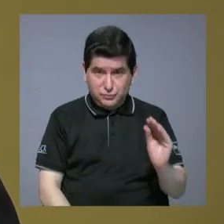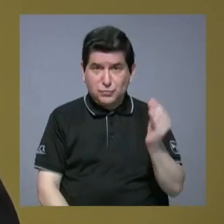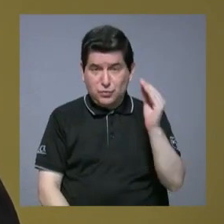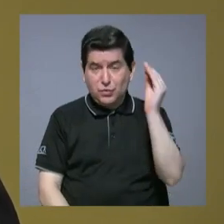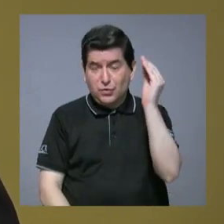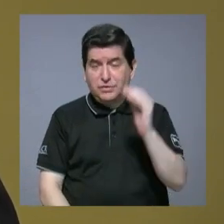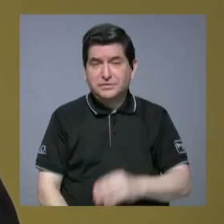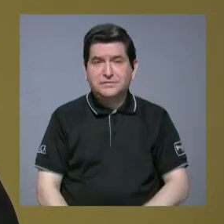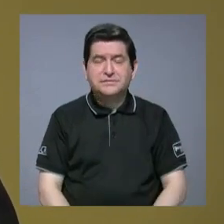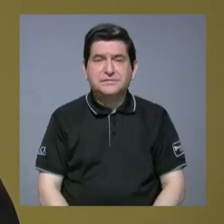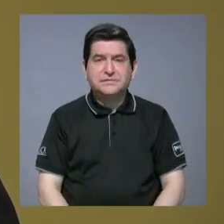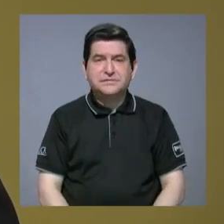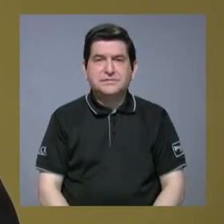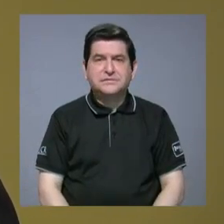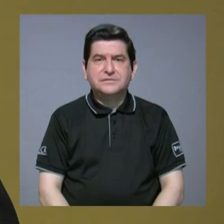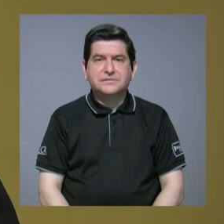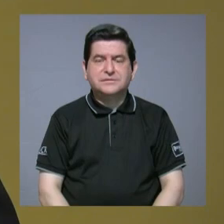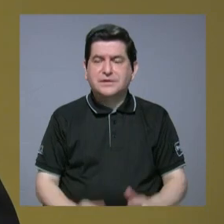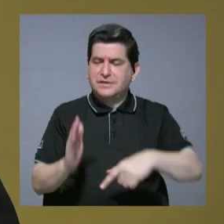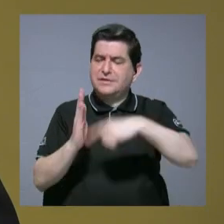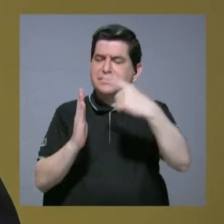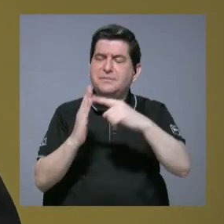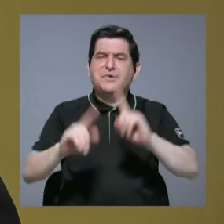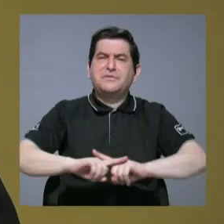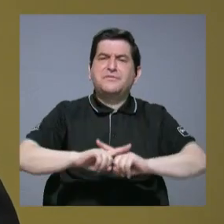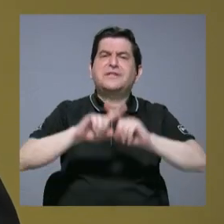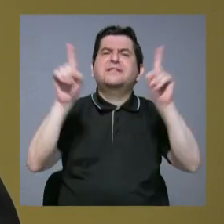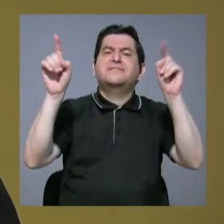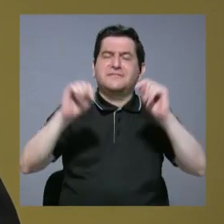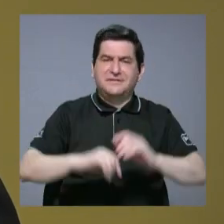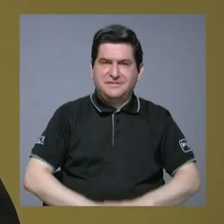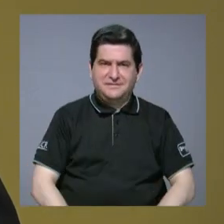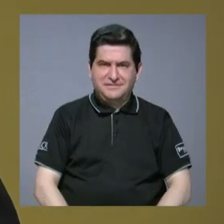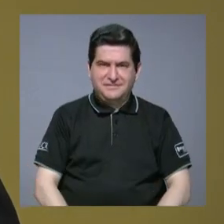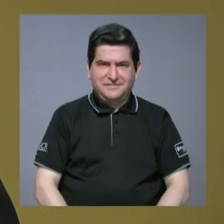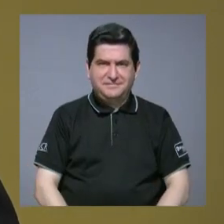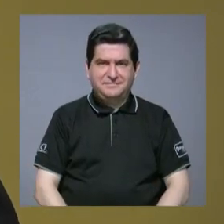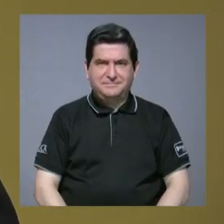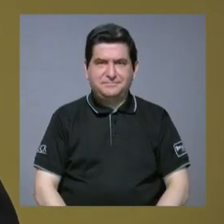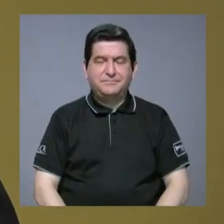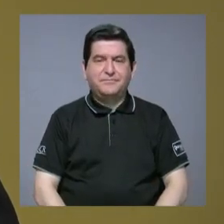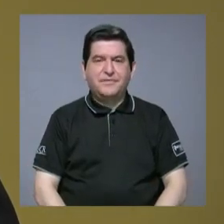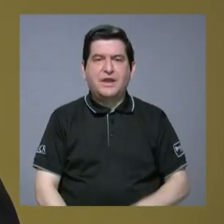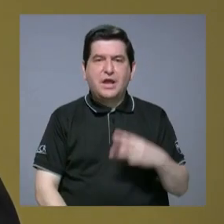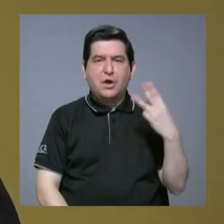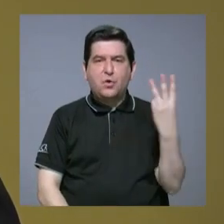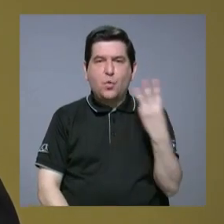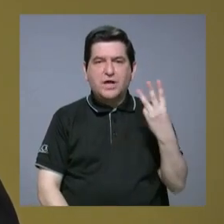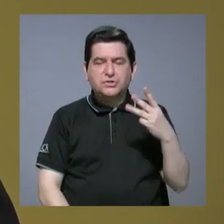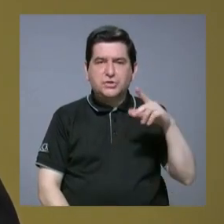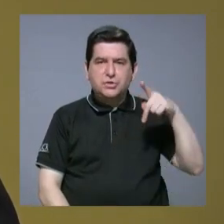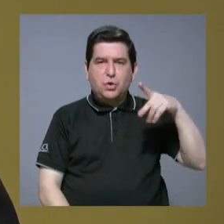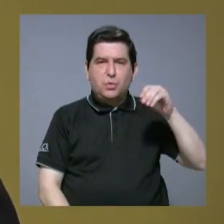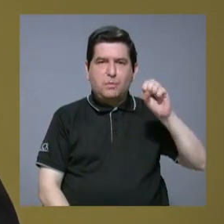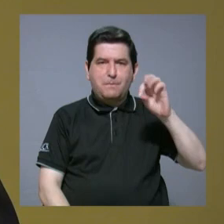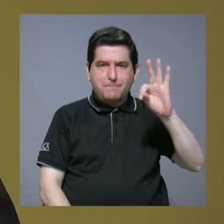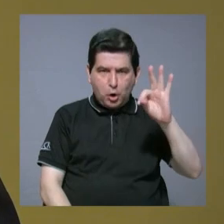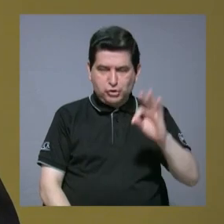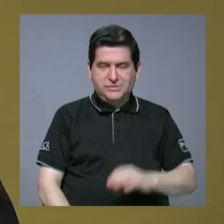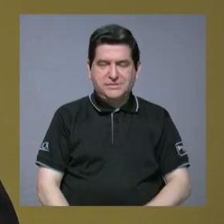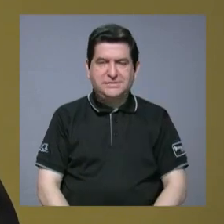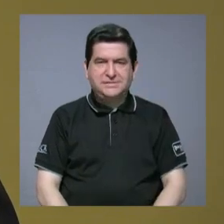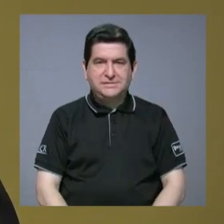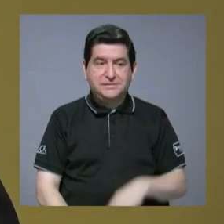jovencitos, de perfiles muy distintos, del Washington Post,